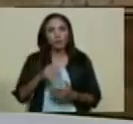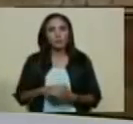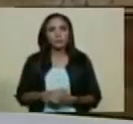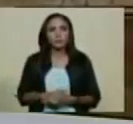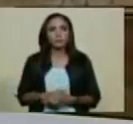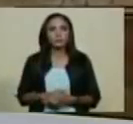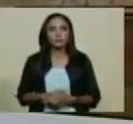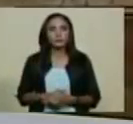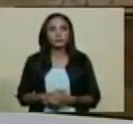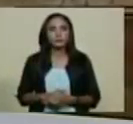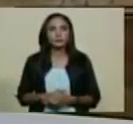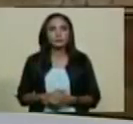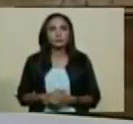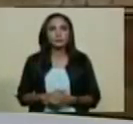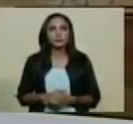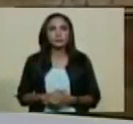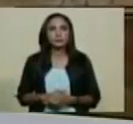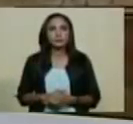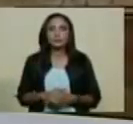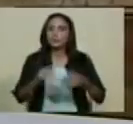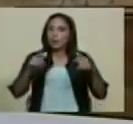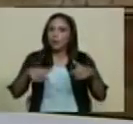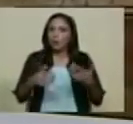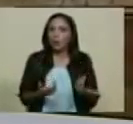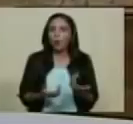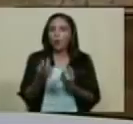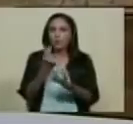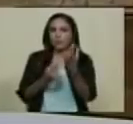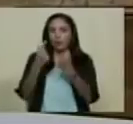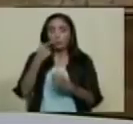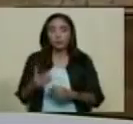estamos haciendo una inversión muy importante